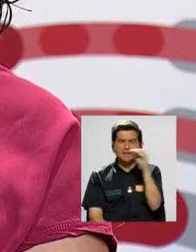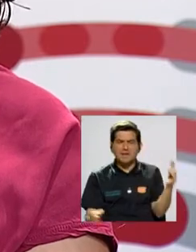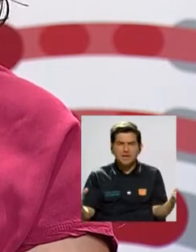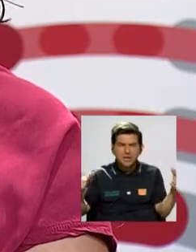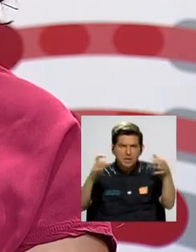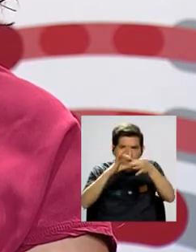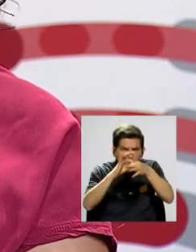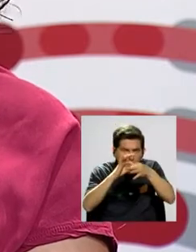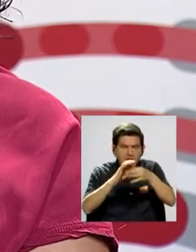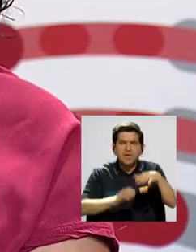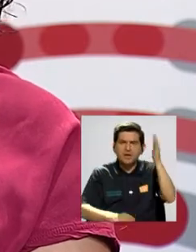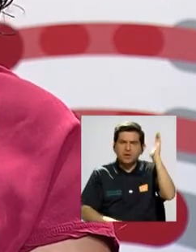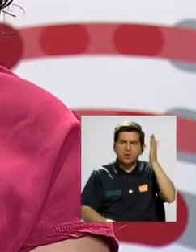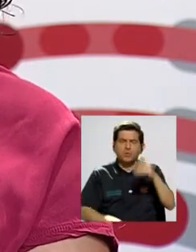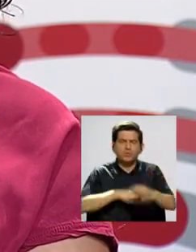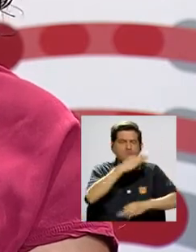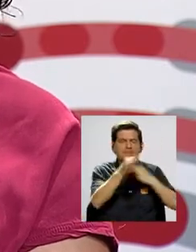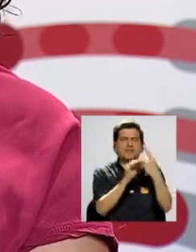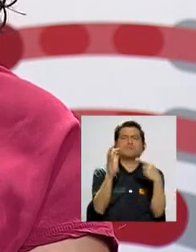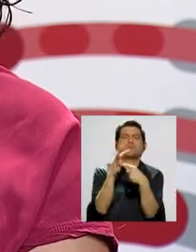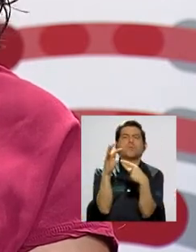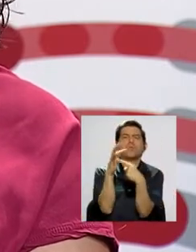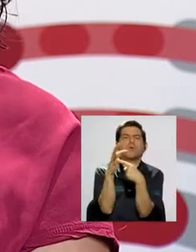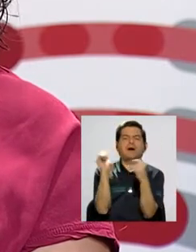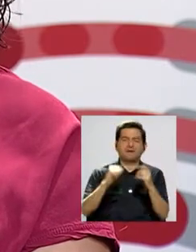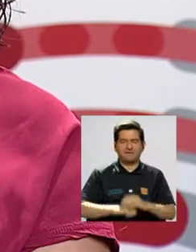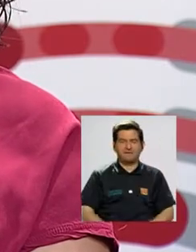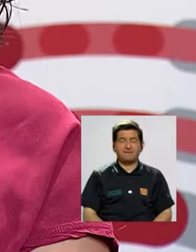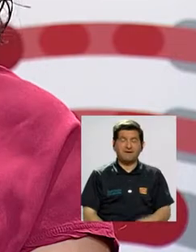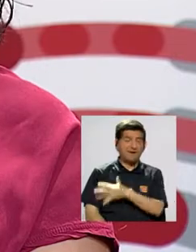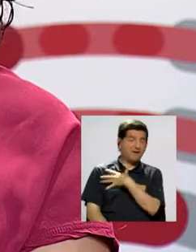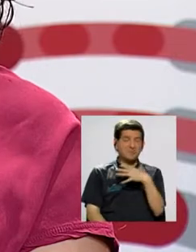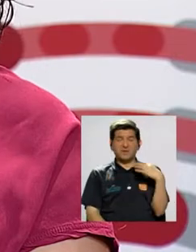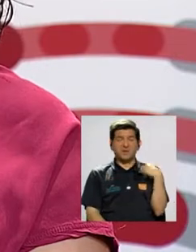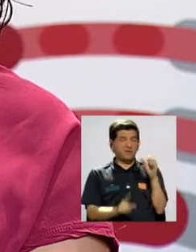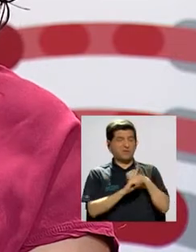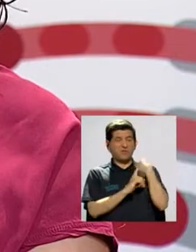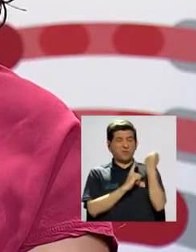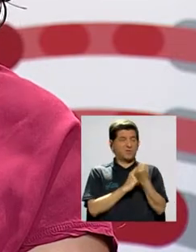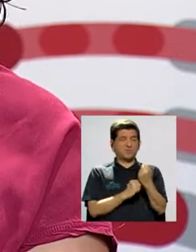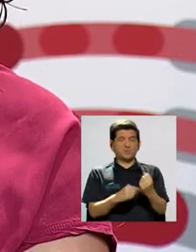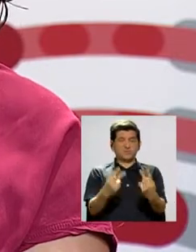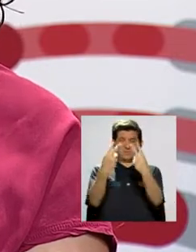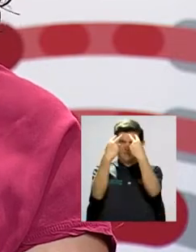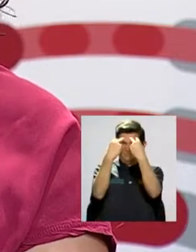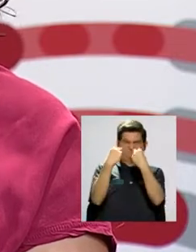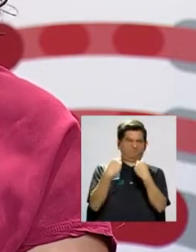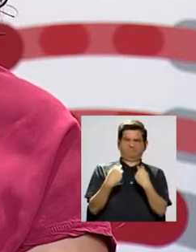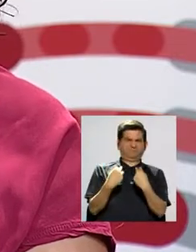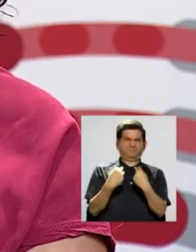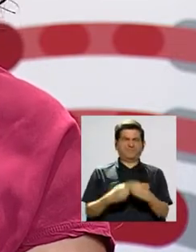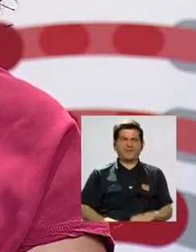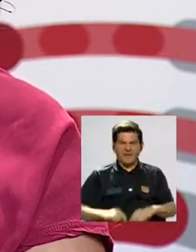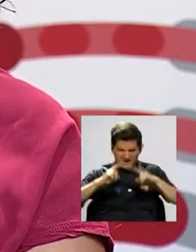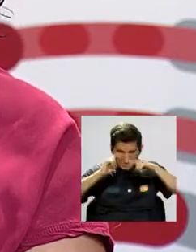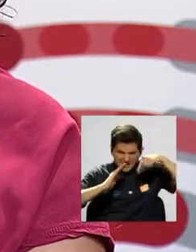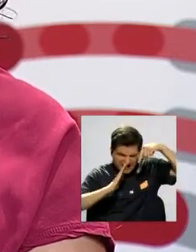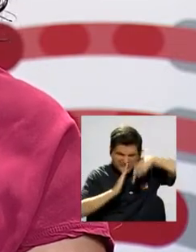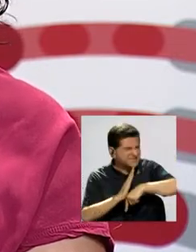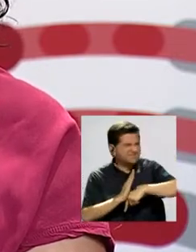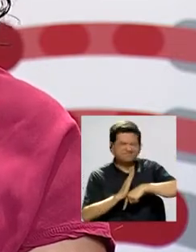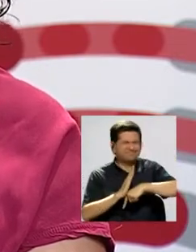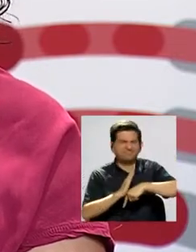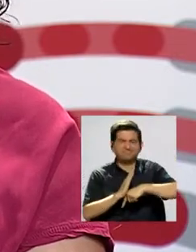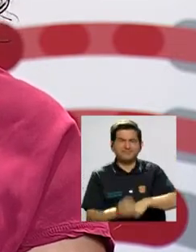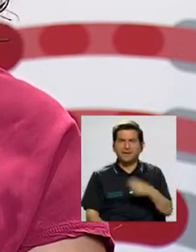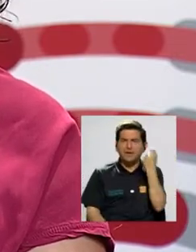conectamos con ciertos discursos muy populistas, ¿verdad? O sea, porque no nos gusta como sociedad vernos, o sea, no nos gusta ir a la raíz del problema y entender, por ejemplo,